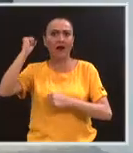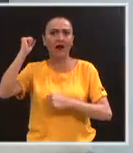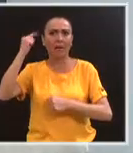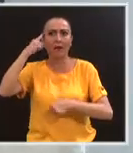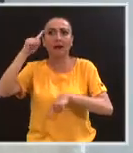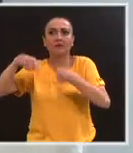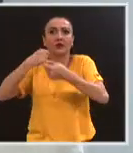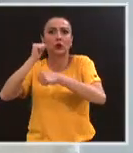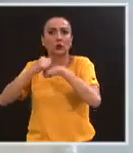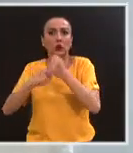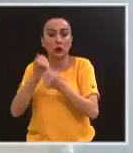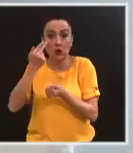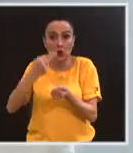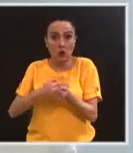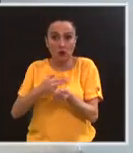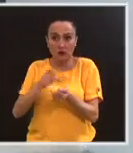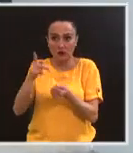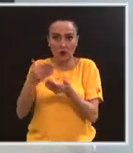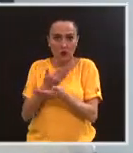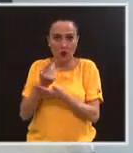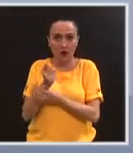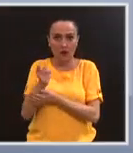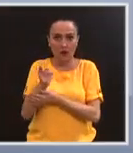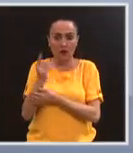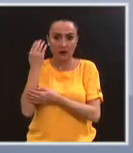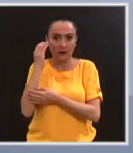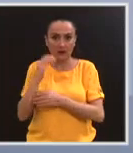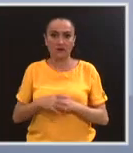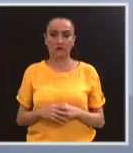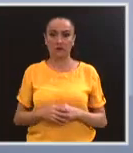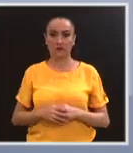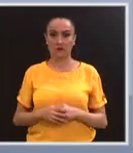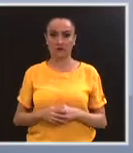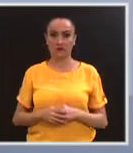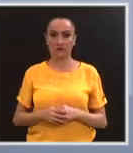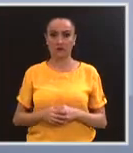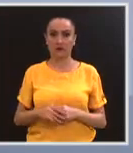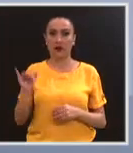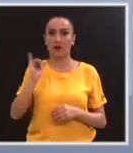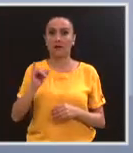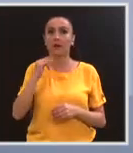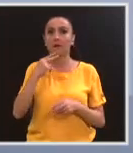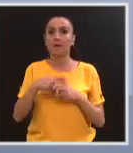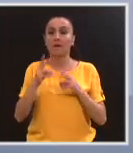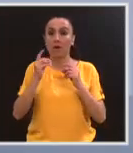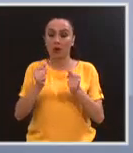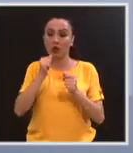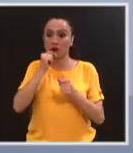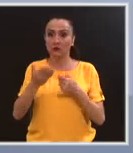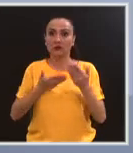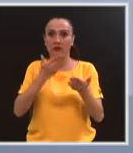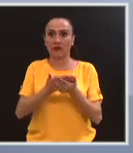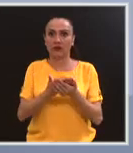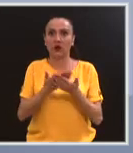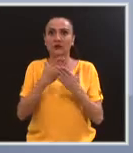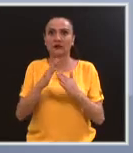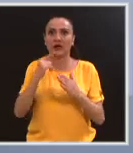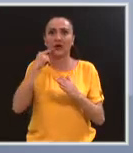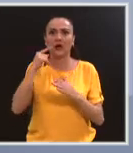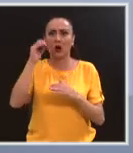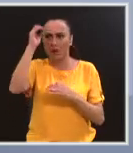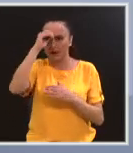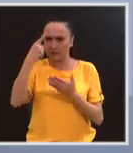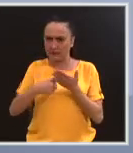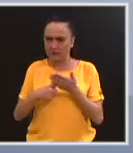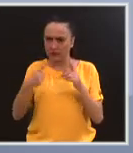construcción del nuevo Centro Médico brumoso cinco Asimismo Tan pronto se presentaron las ofertas se han esgrimido criterios